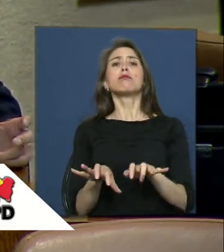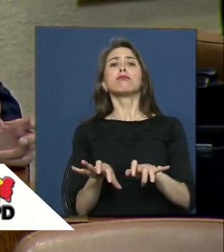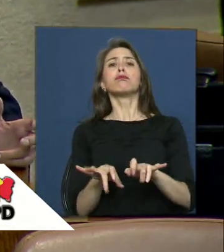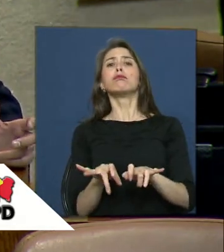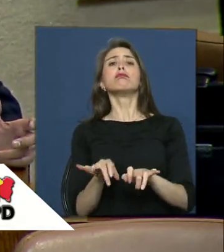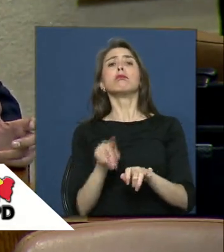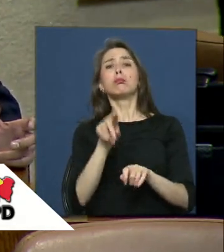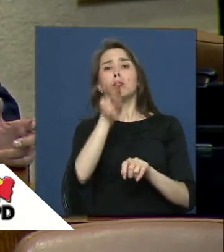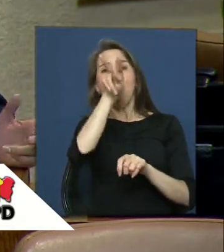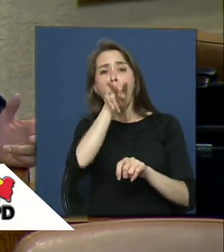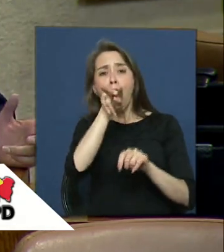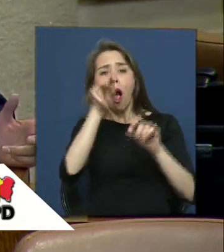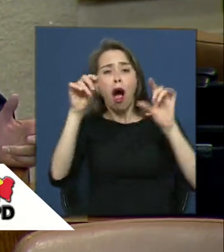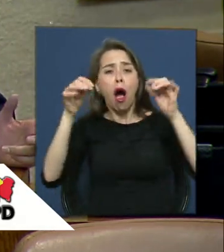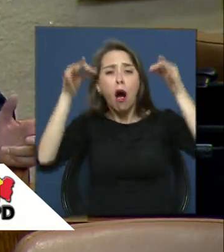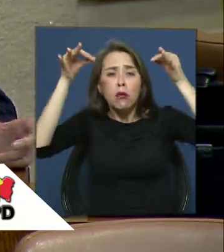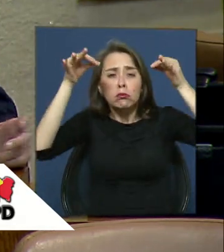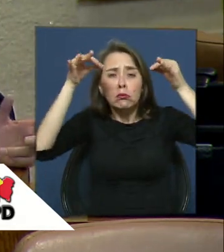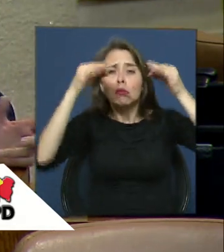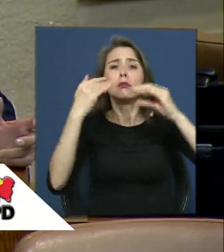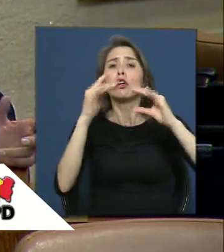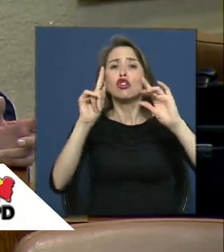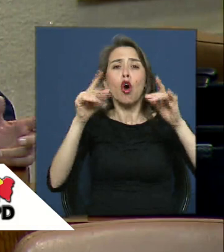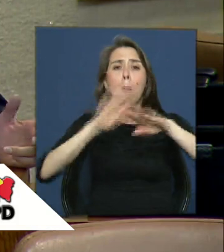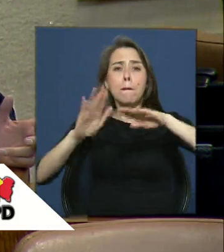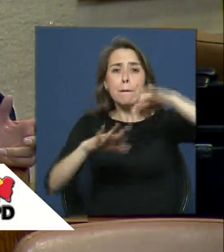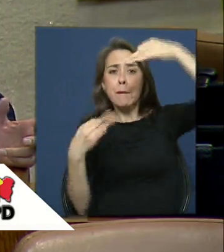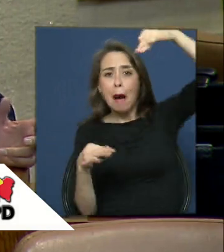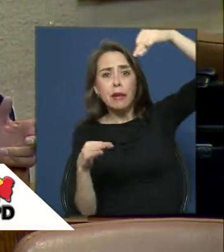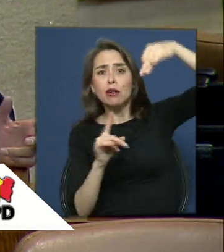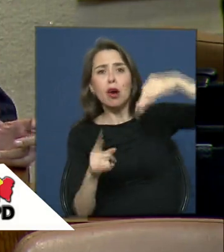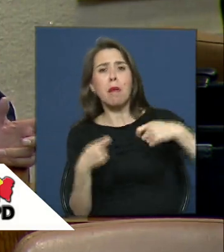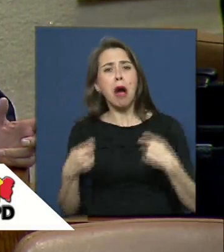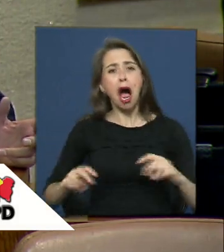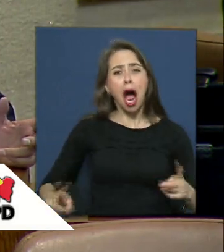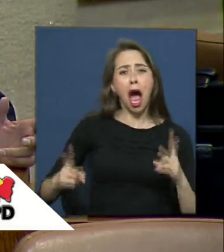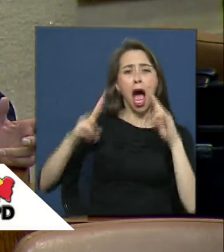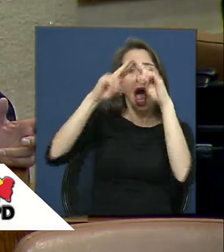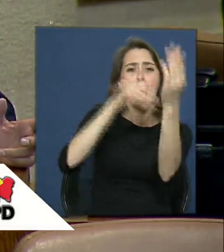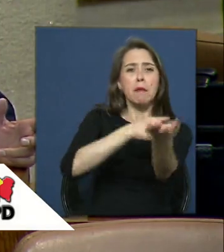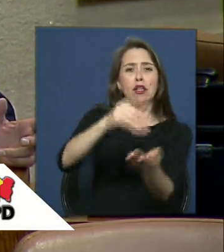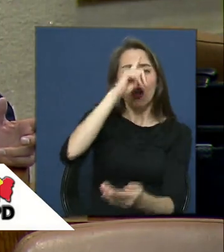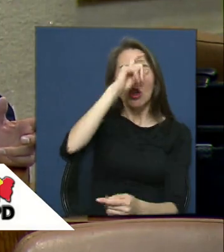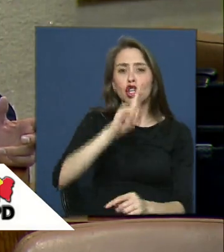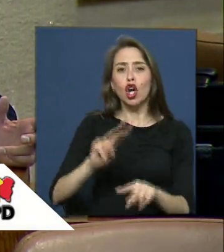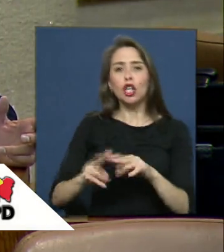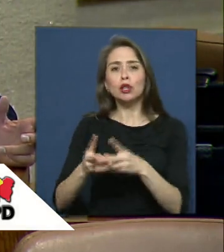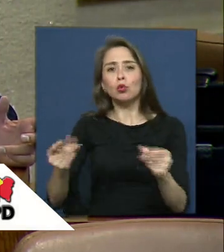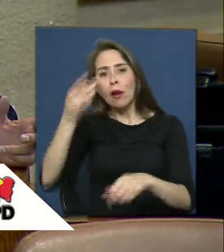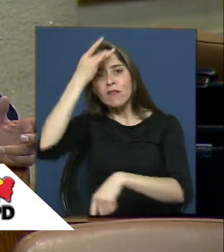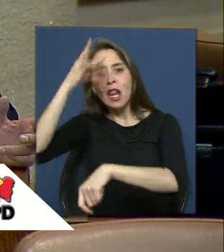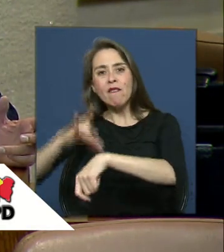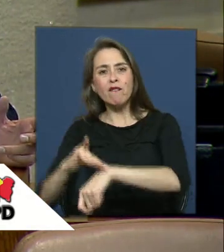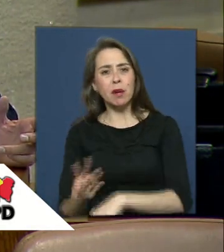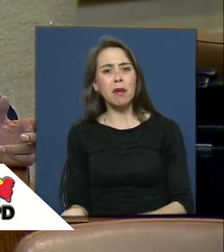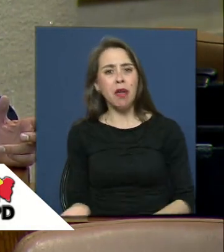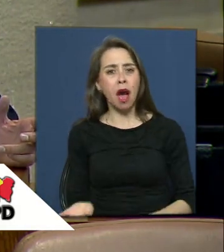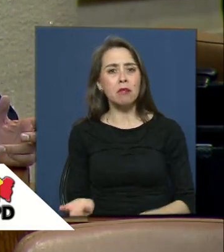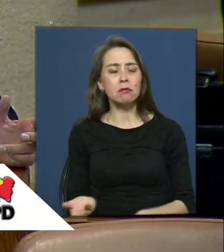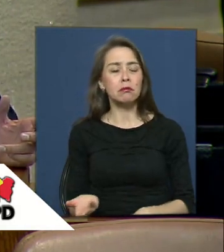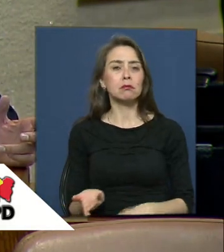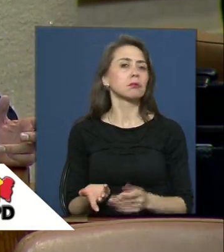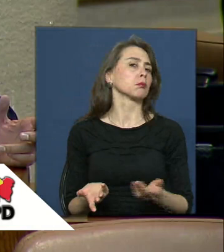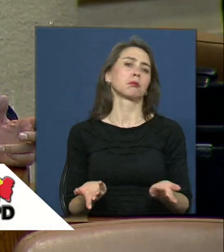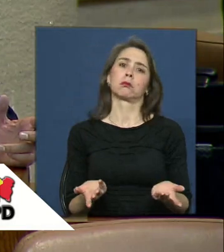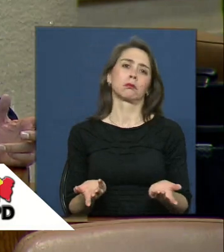No podemos seguir construyendo hospitales, gastando millones de dólares que no sean resolutivos. Presidente, yo creo que acá es